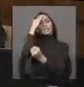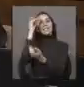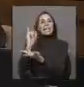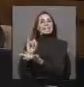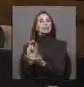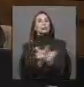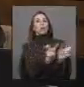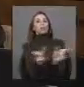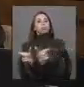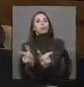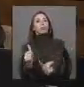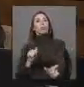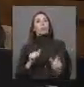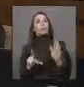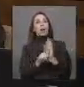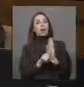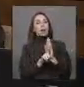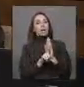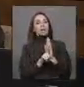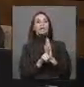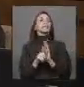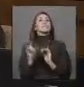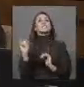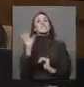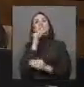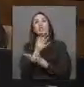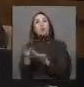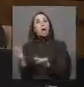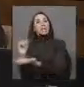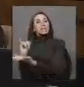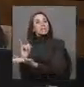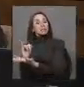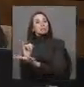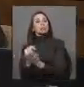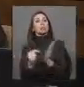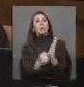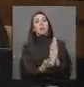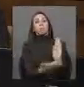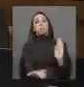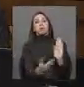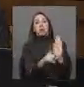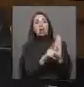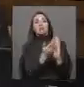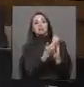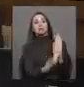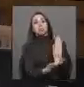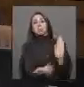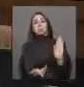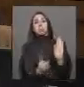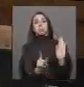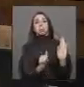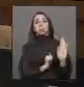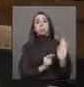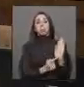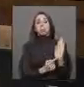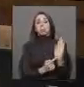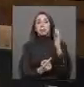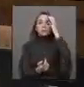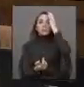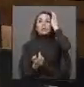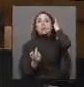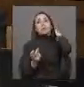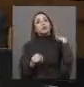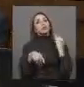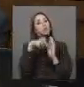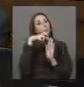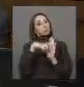toda ley y también nuestro modelo electoral sería solo letra muerta, que es lo que sucede actualmente. Así que este proyecto